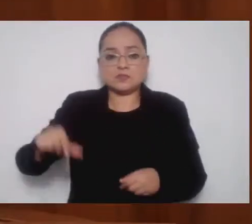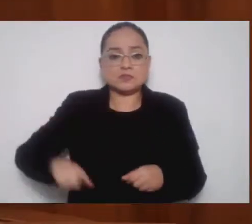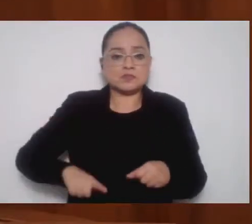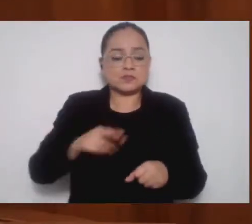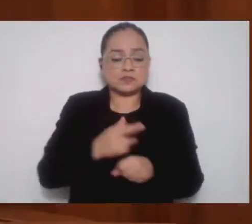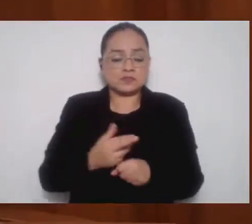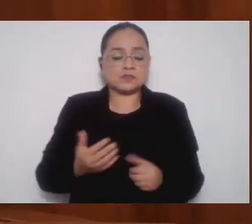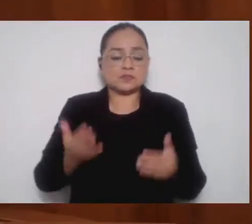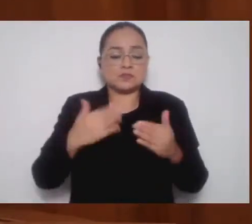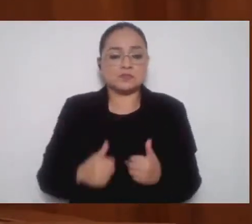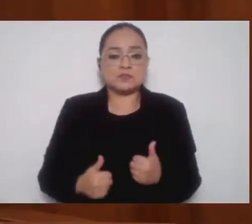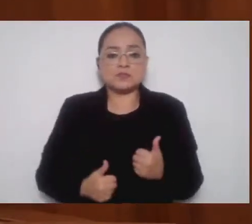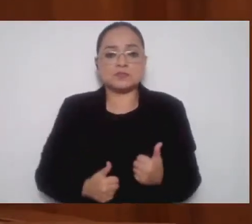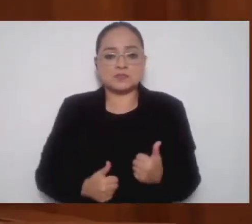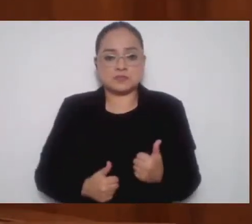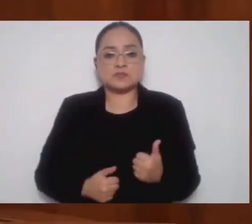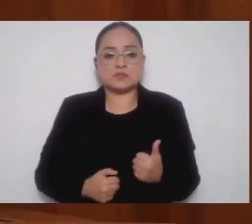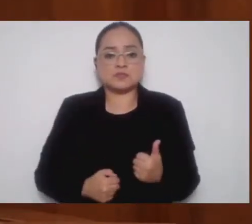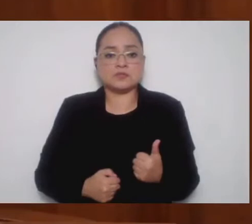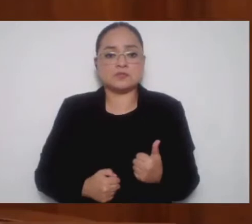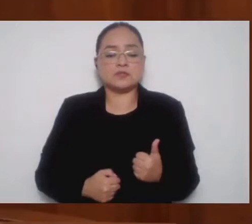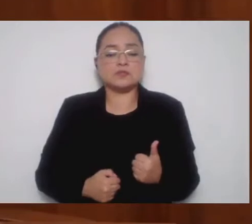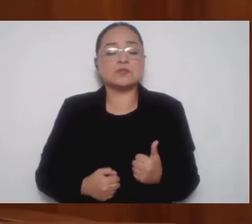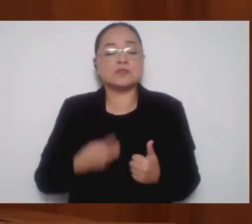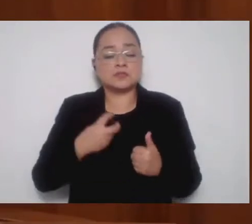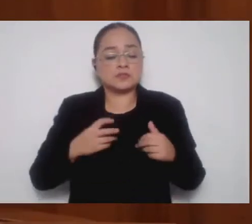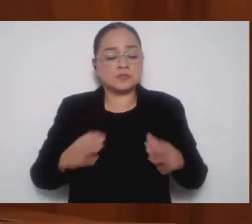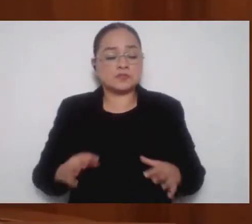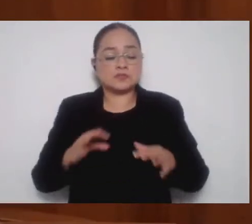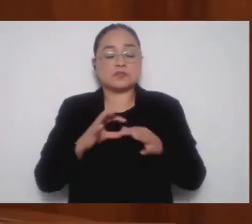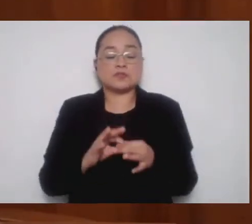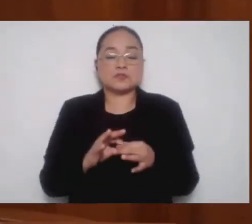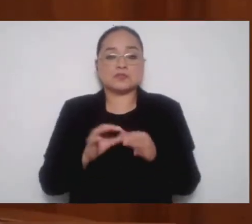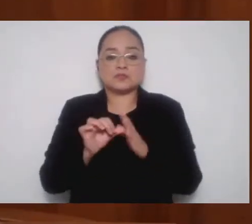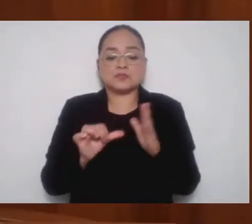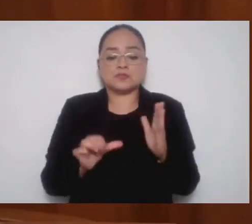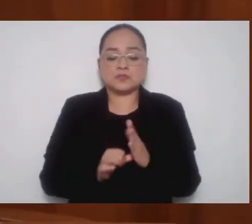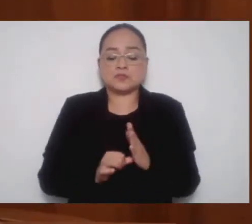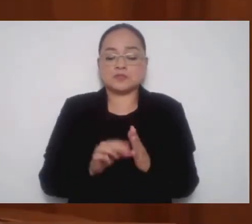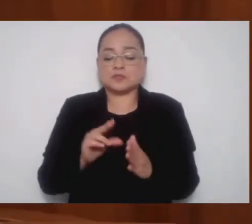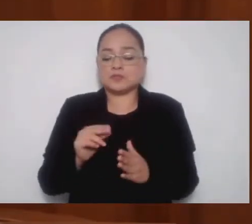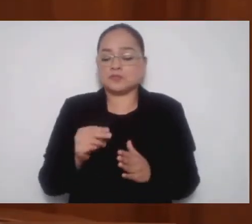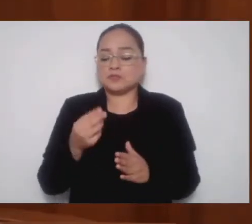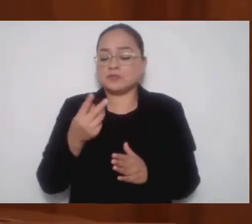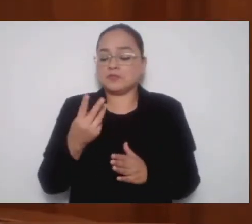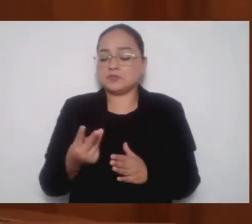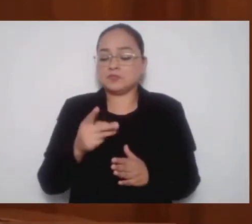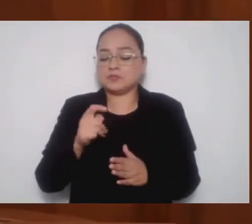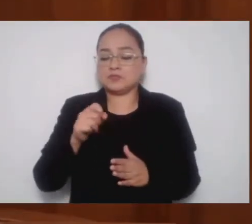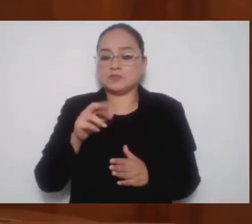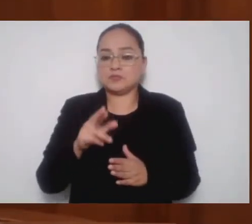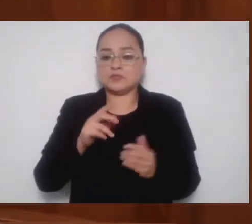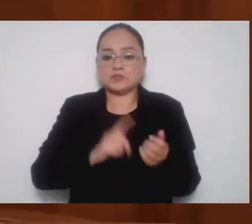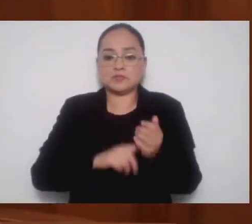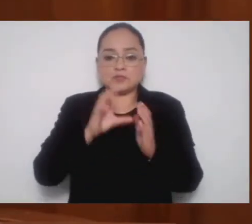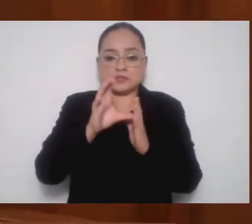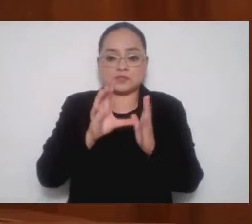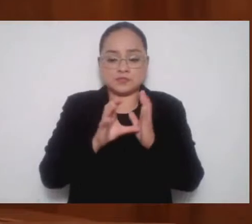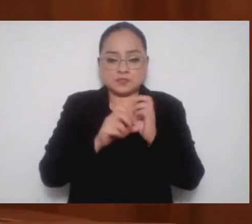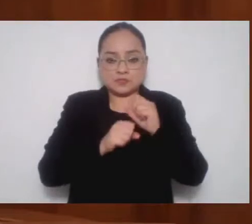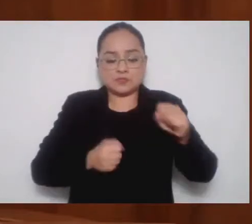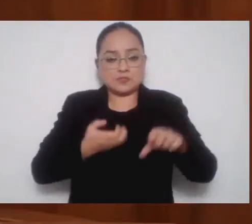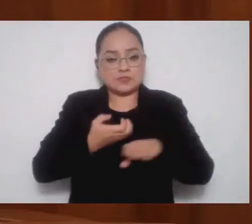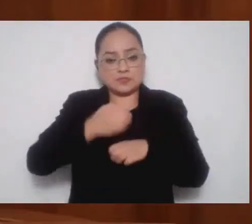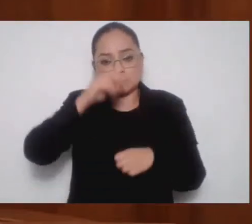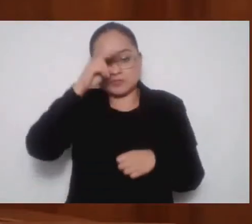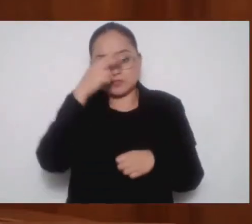lista. 6. Con sujeción a los artículos 83 ter de la Constitución Política